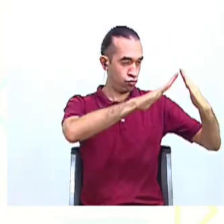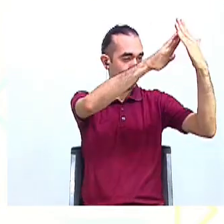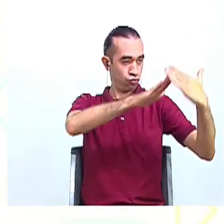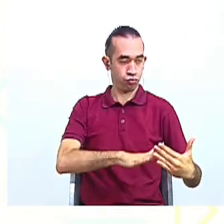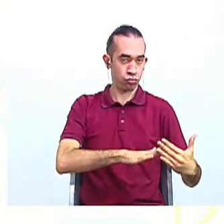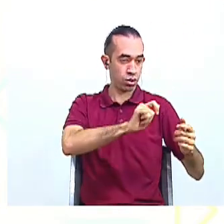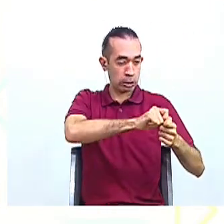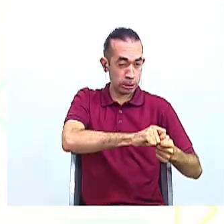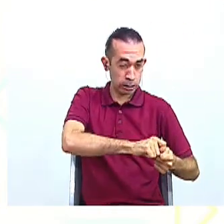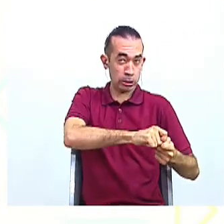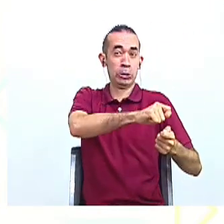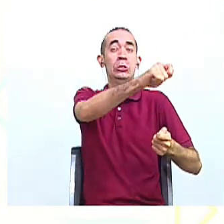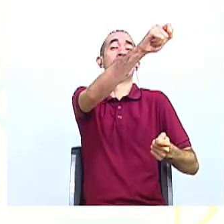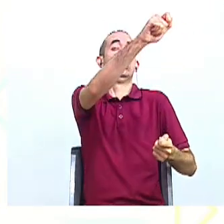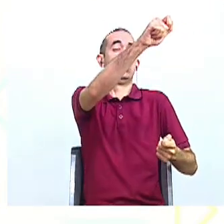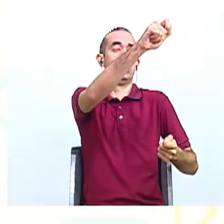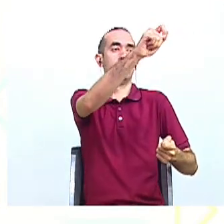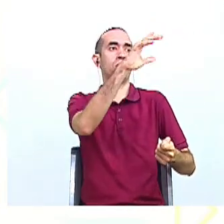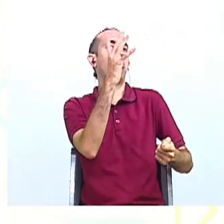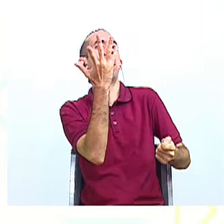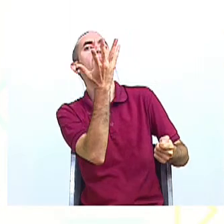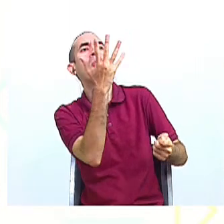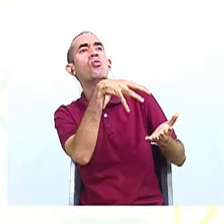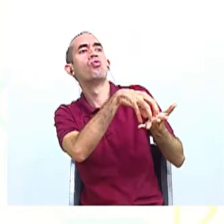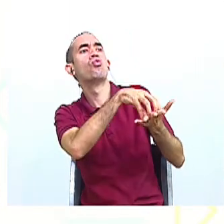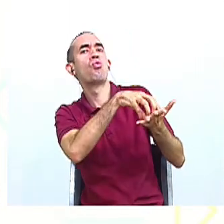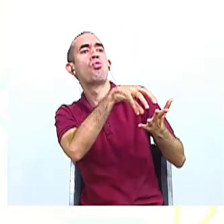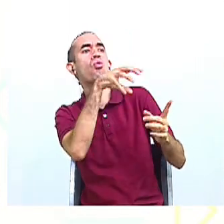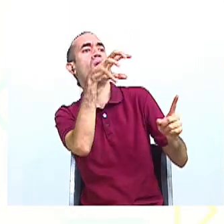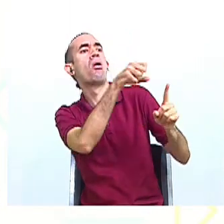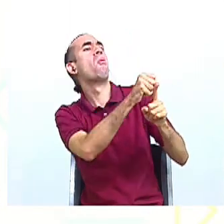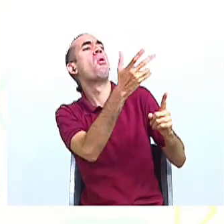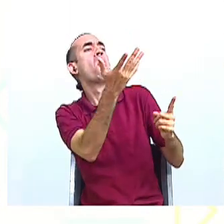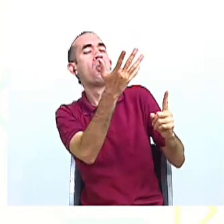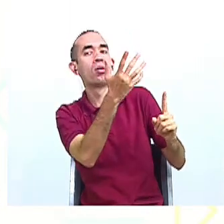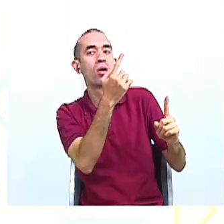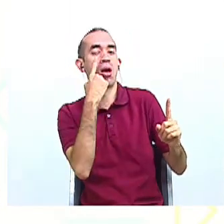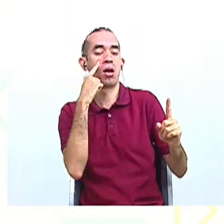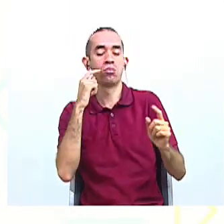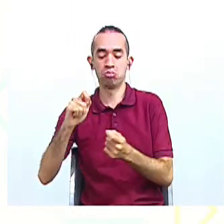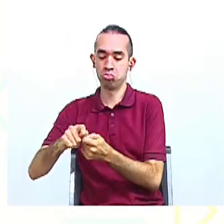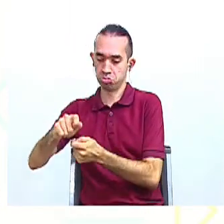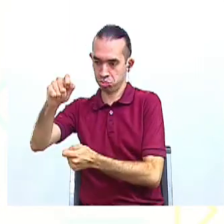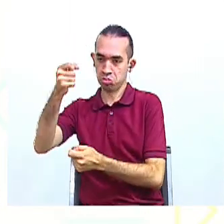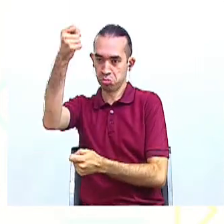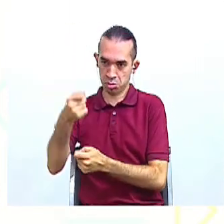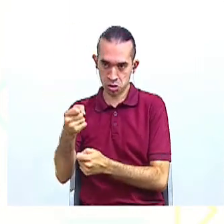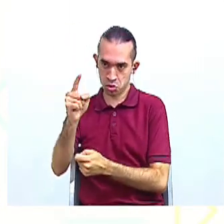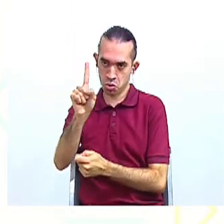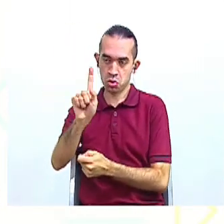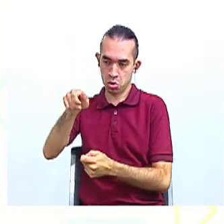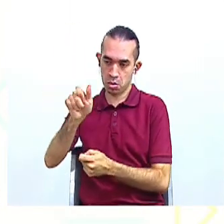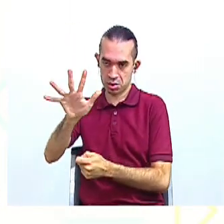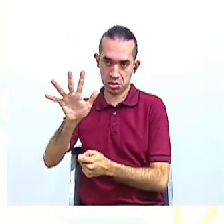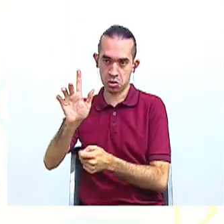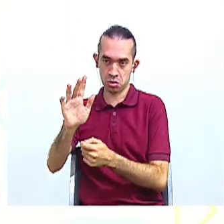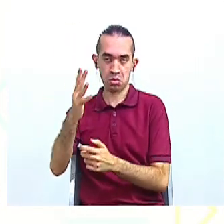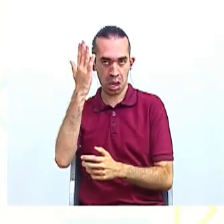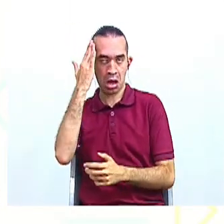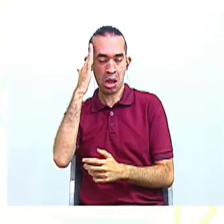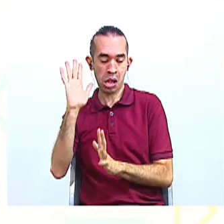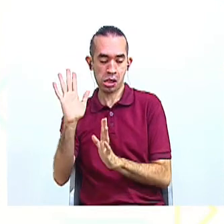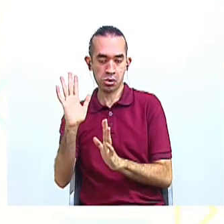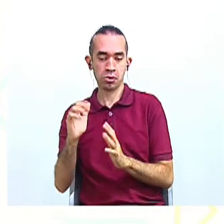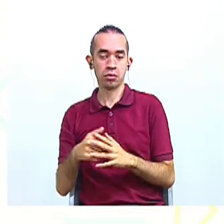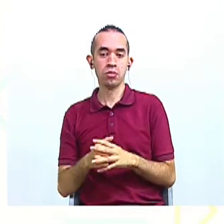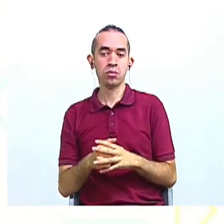de la pirámide, que es lo que necesitaba conocer, lo comparó con la altura del bastón, que era 1,5